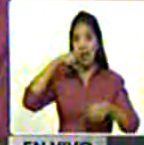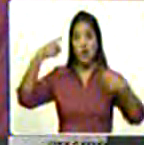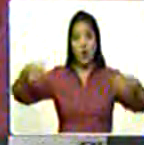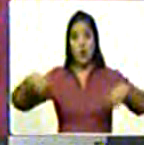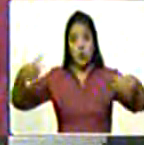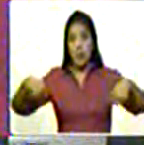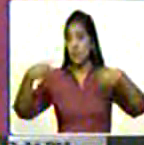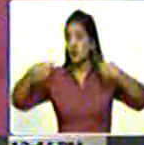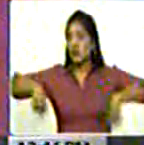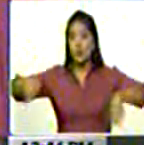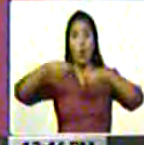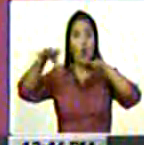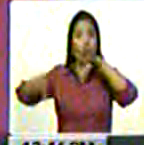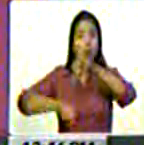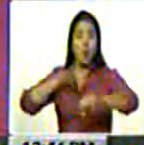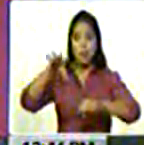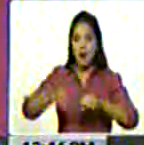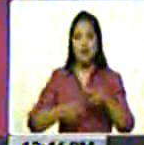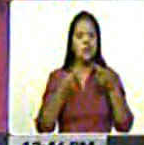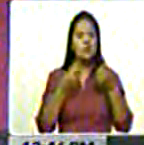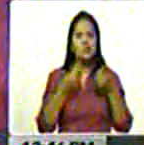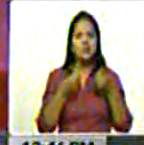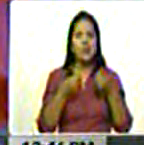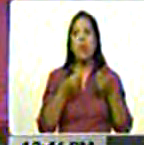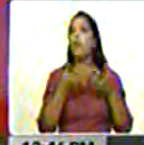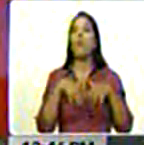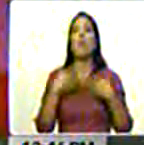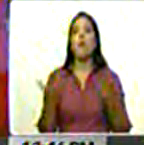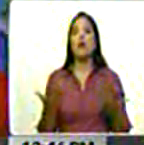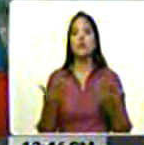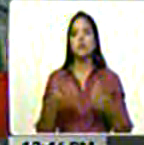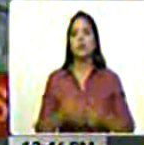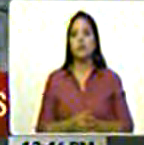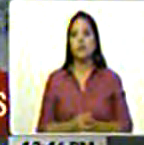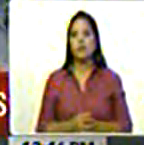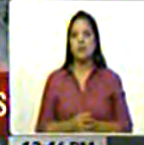aquí. Y su precio, ¿cuánto es, compañero?